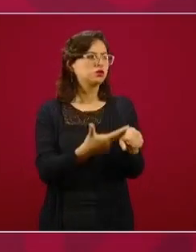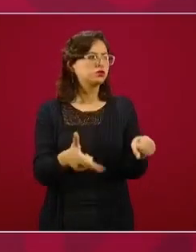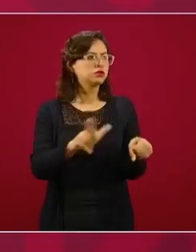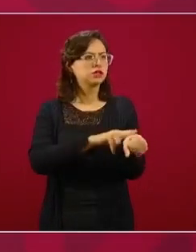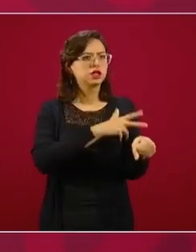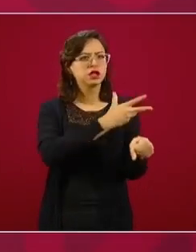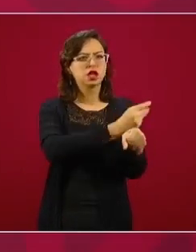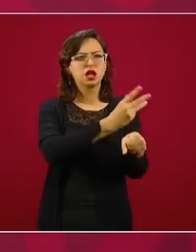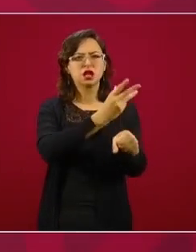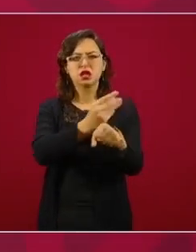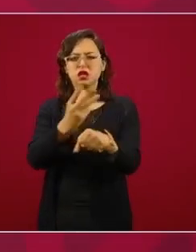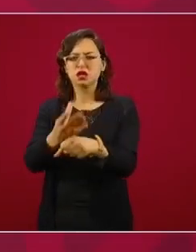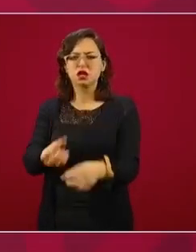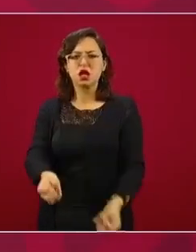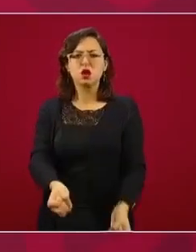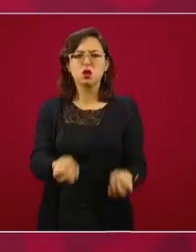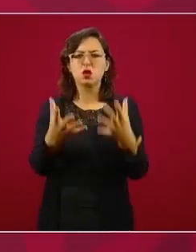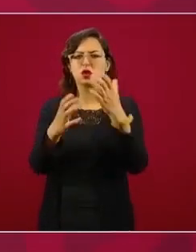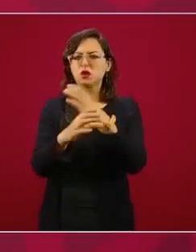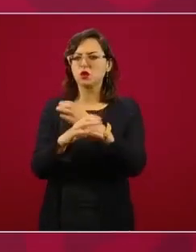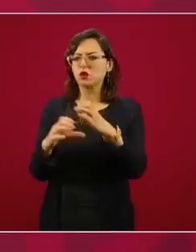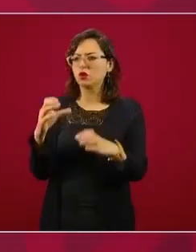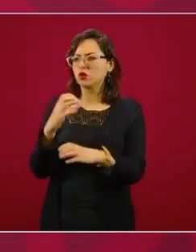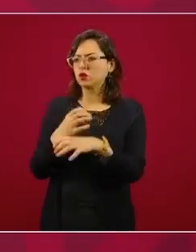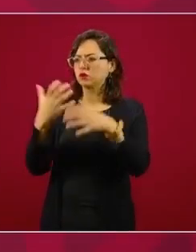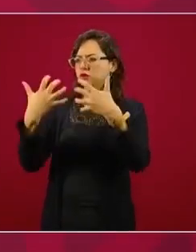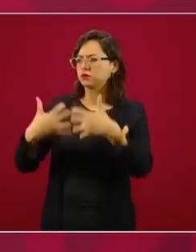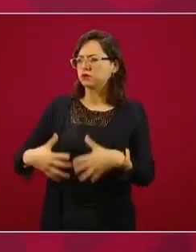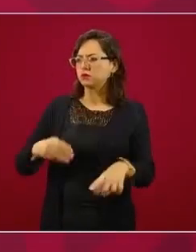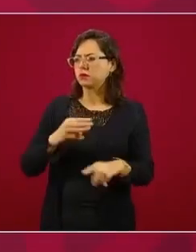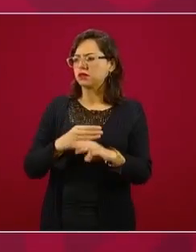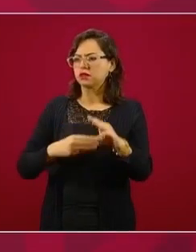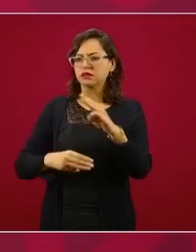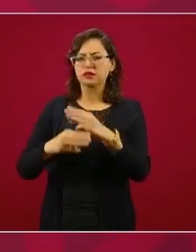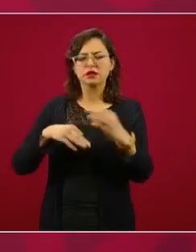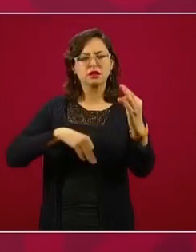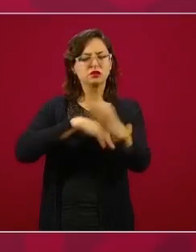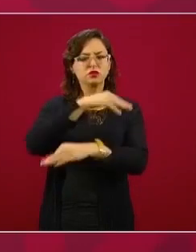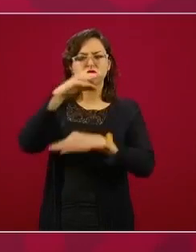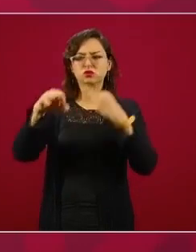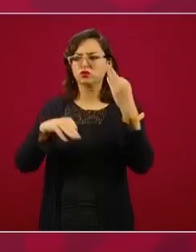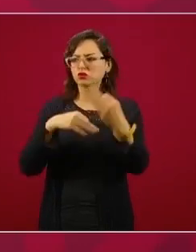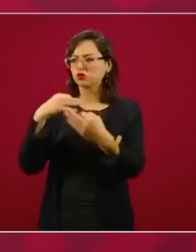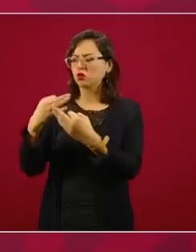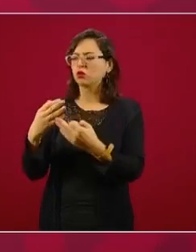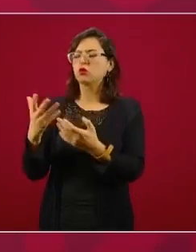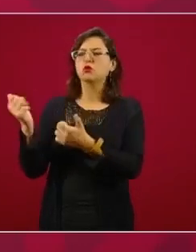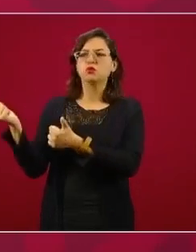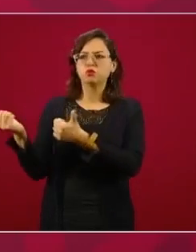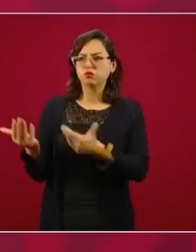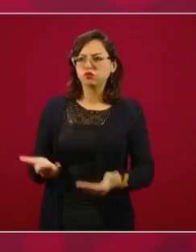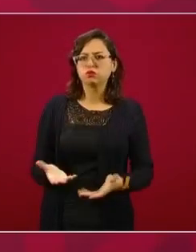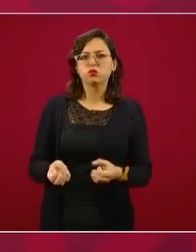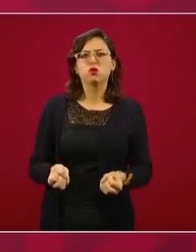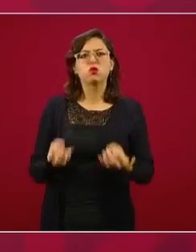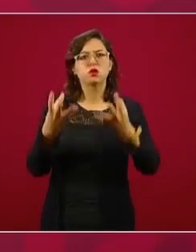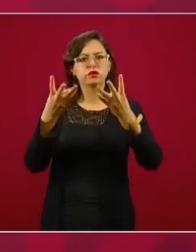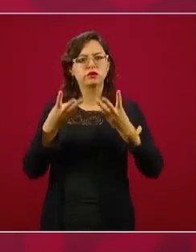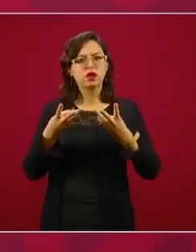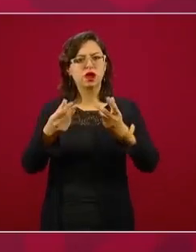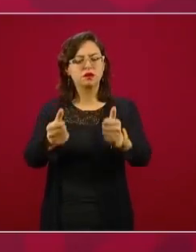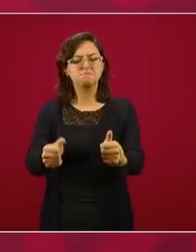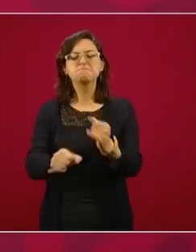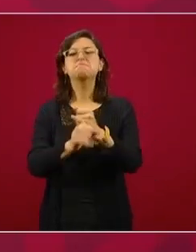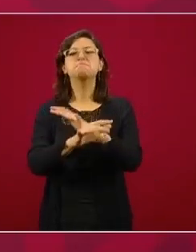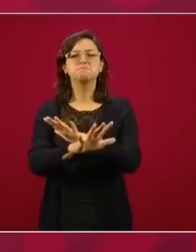cuántos equipos se han adquirido, cuántos se ha ejercido, toda la información se va a